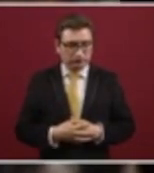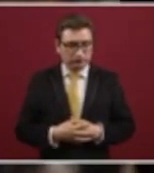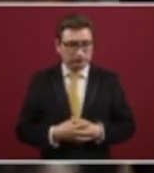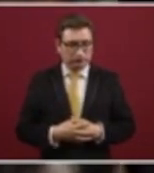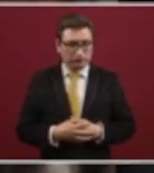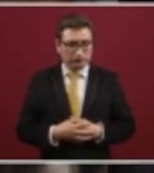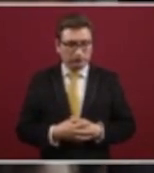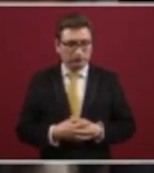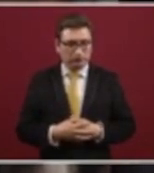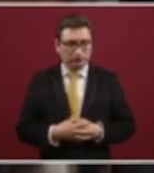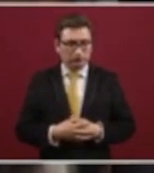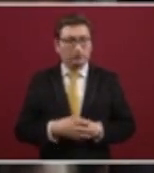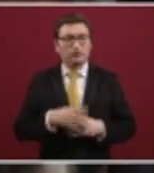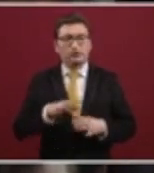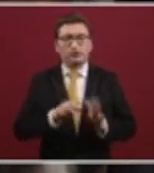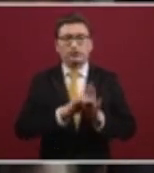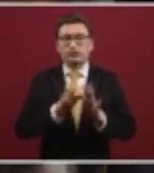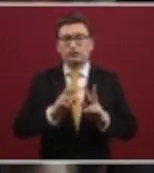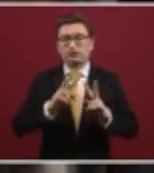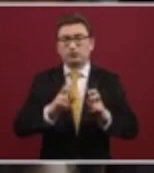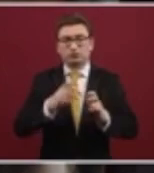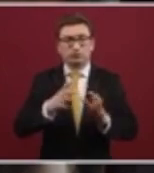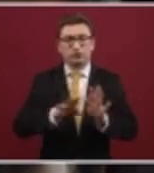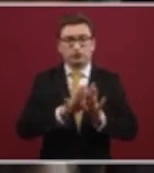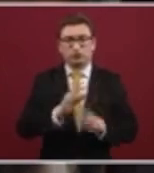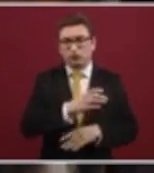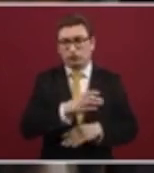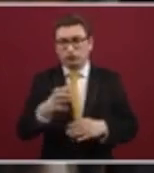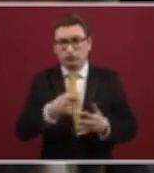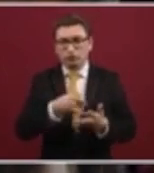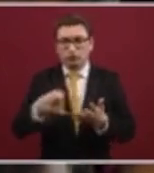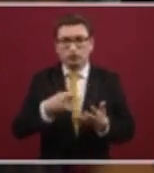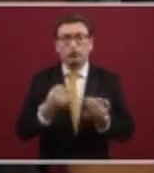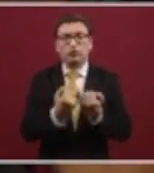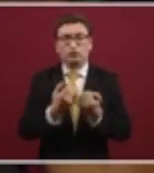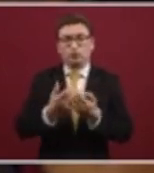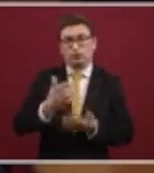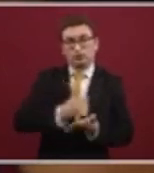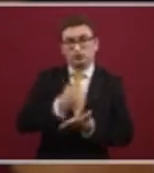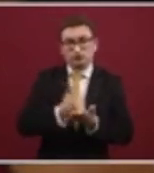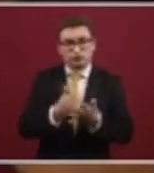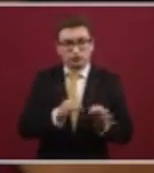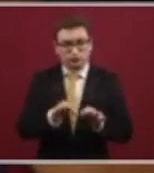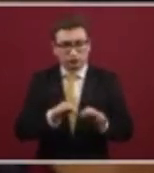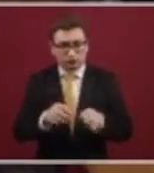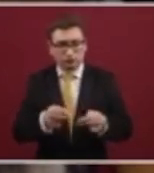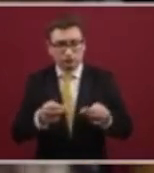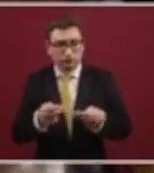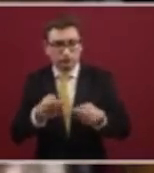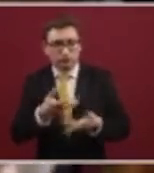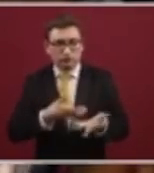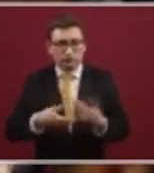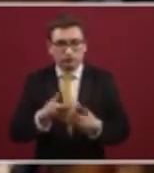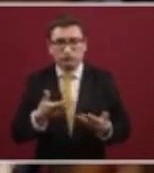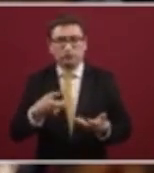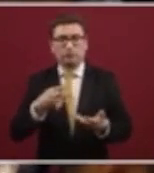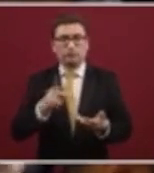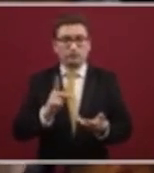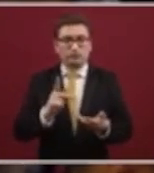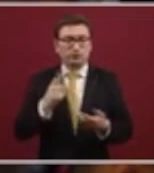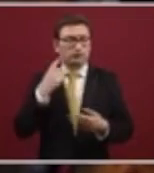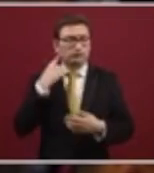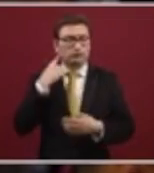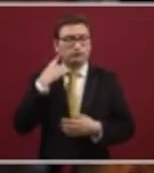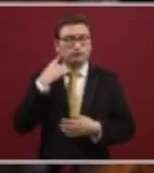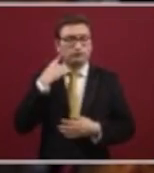los productores, el campo económico urbano y rural, pero el campo económico, al fin, donde están los clientes económicos, no pueden estar desde una